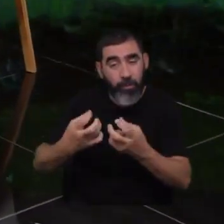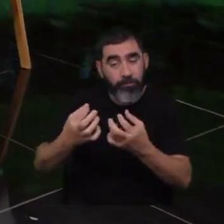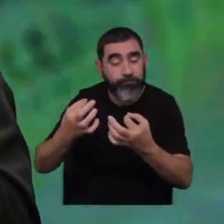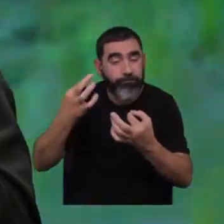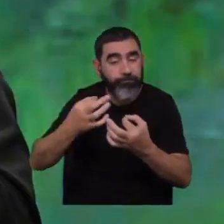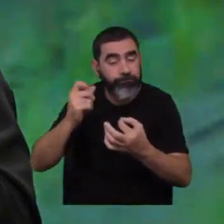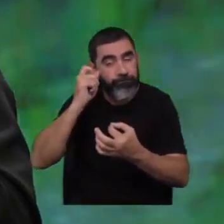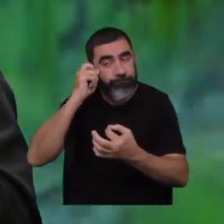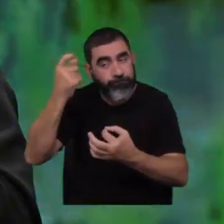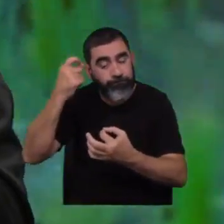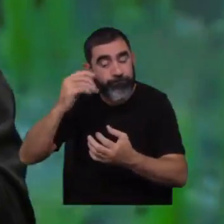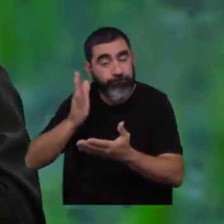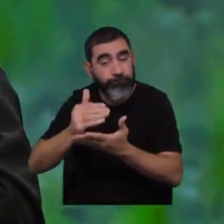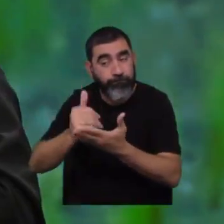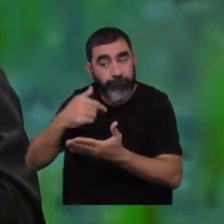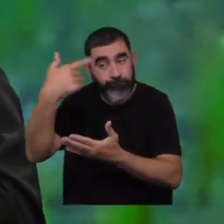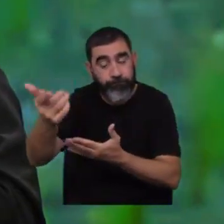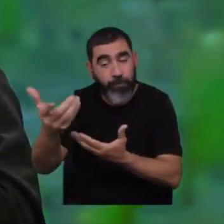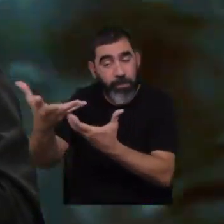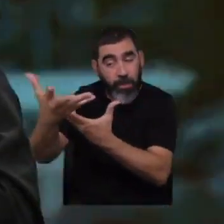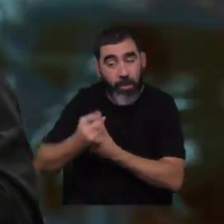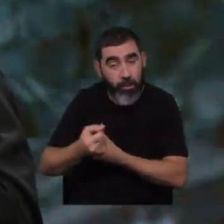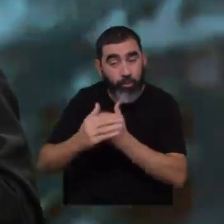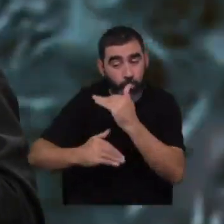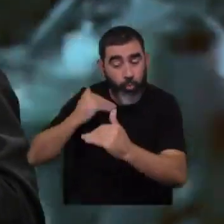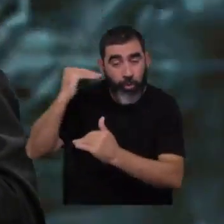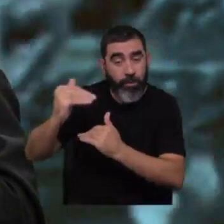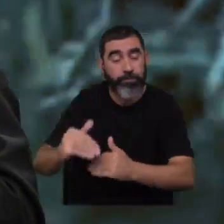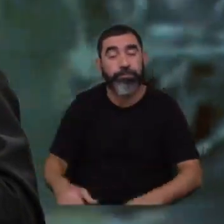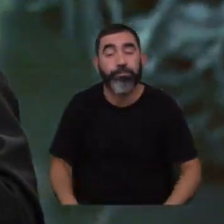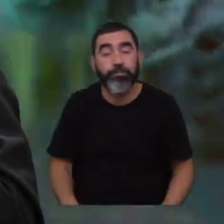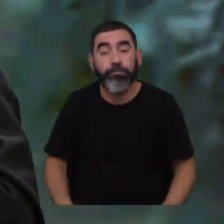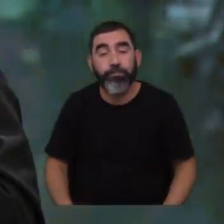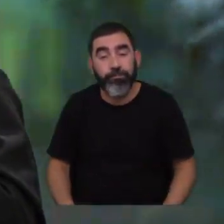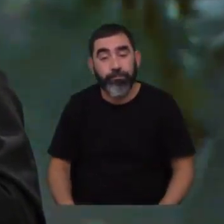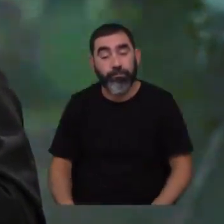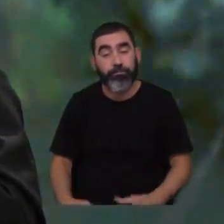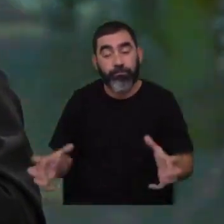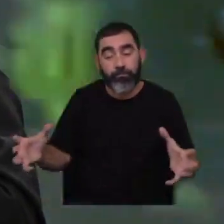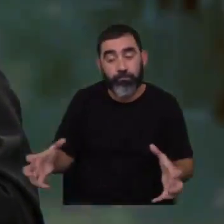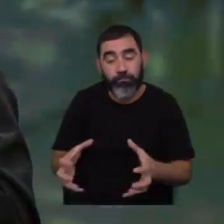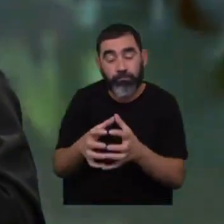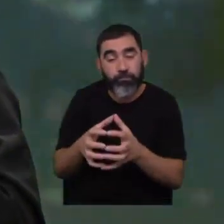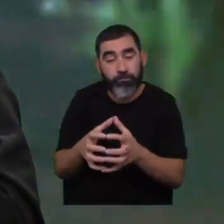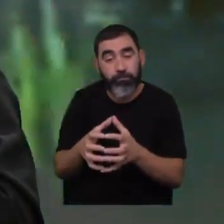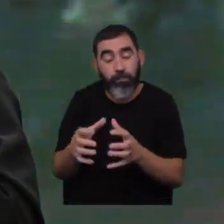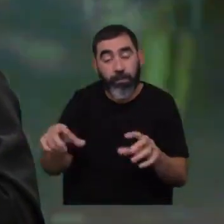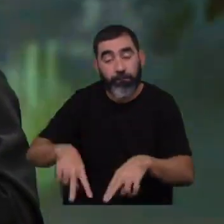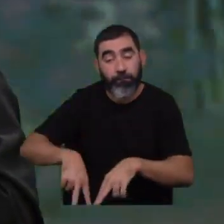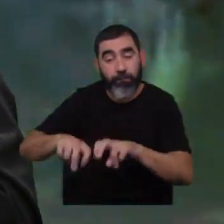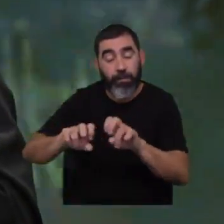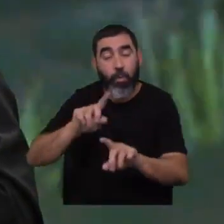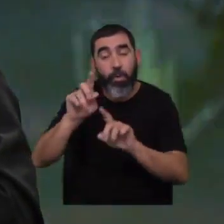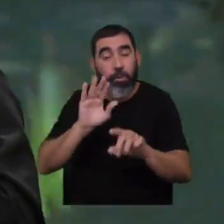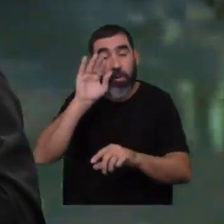digamos, esas capacidades externas para poder ayudarlos a desarrollar, juntarlas con los investigadores de la